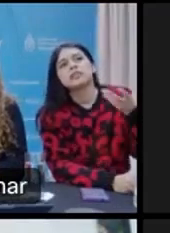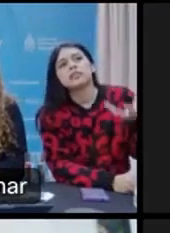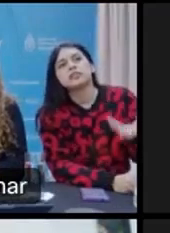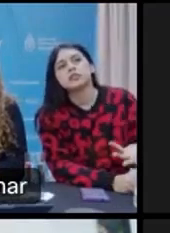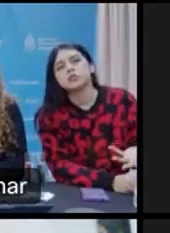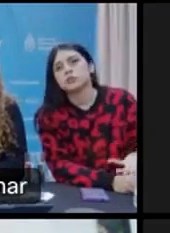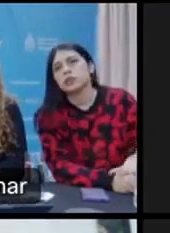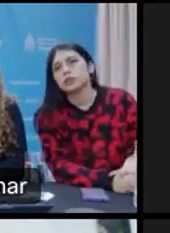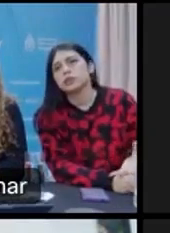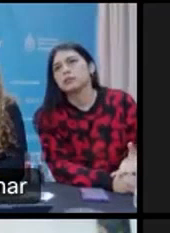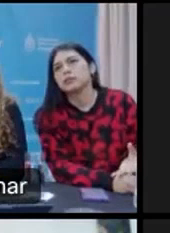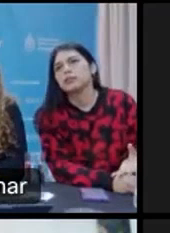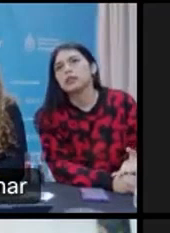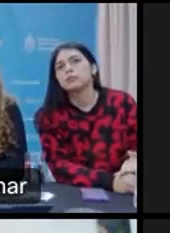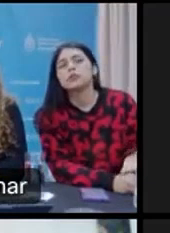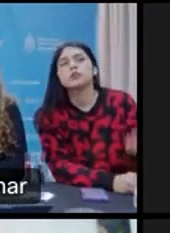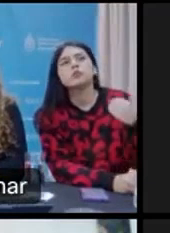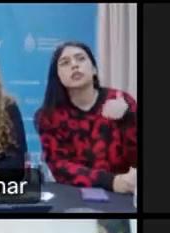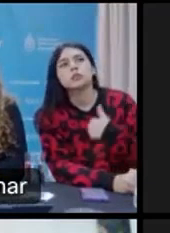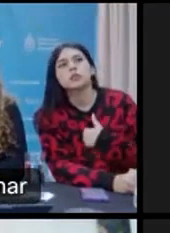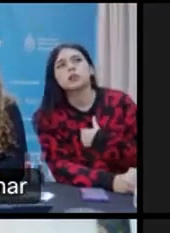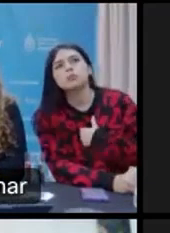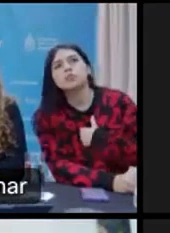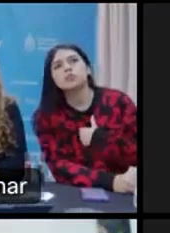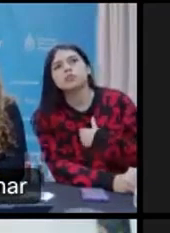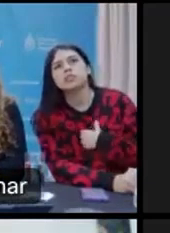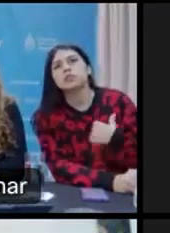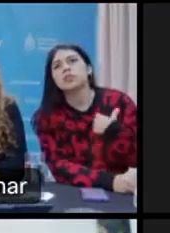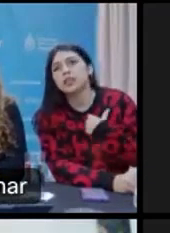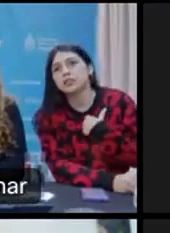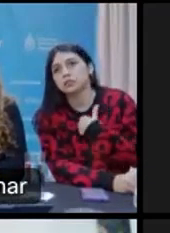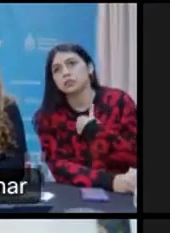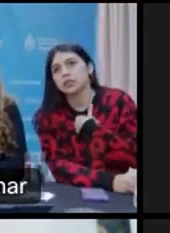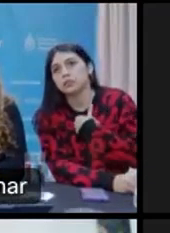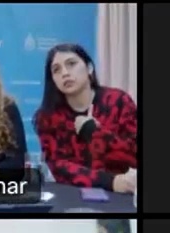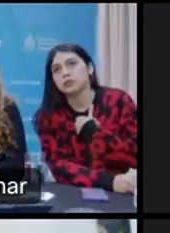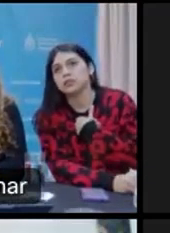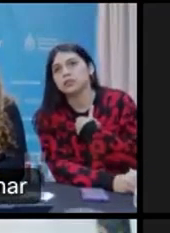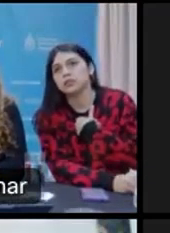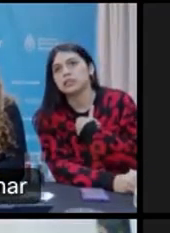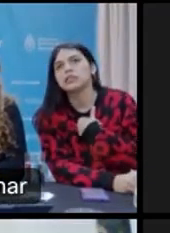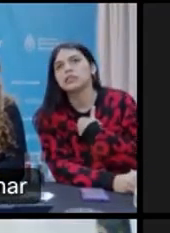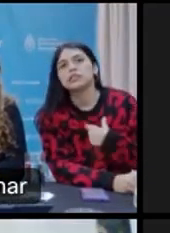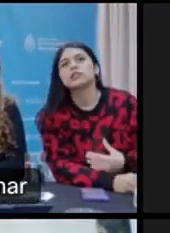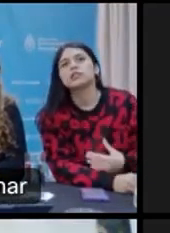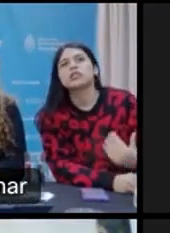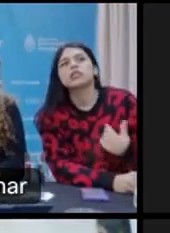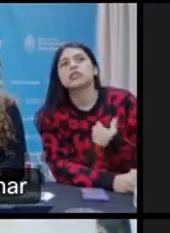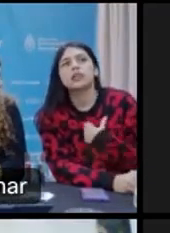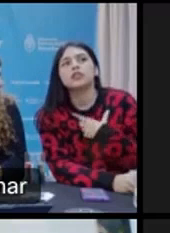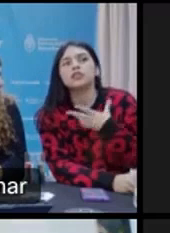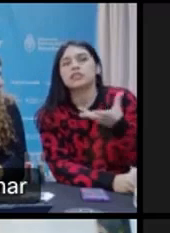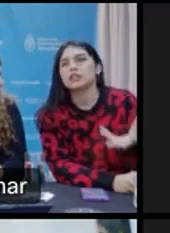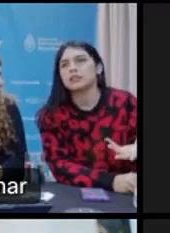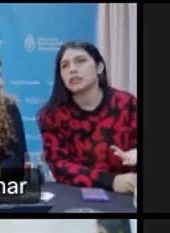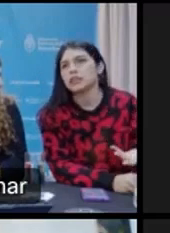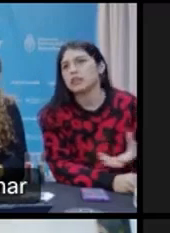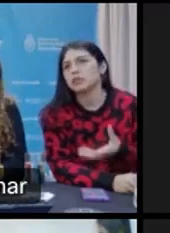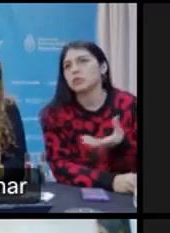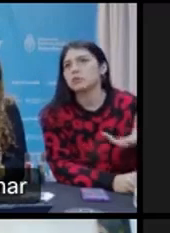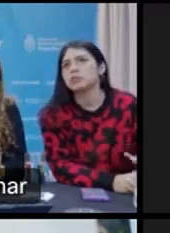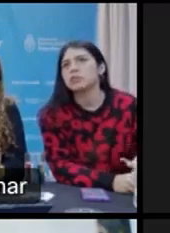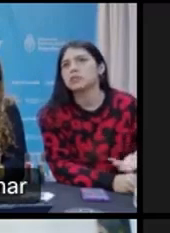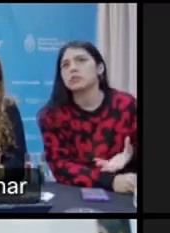de investigación sobre la problemática, pero nunca como ámbitos de cuidado sobre la problemática. Entonces, del tema no se